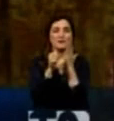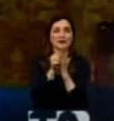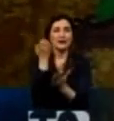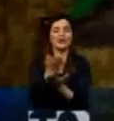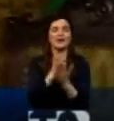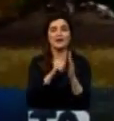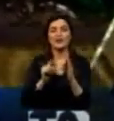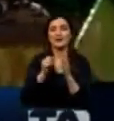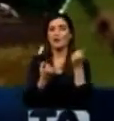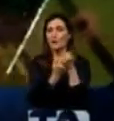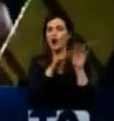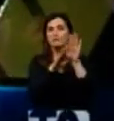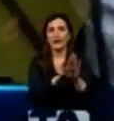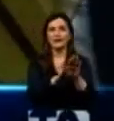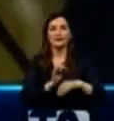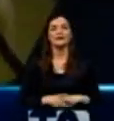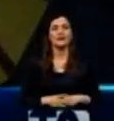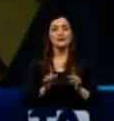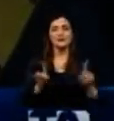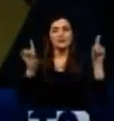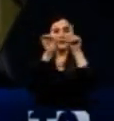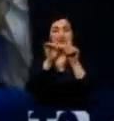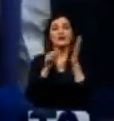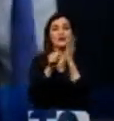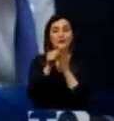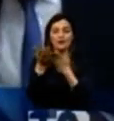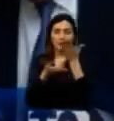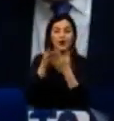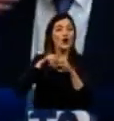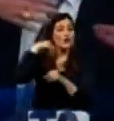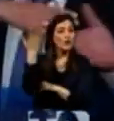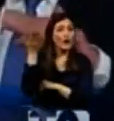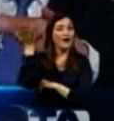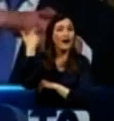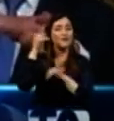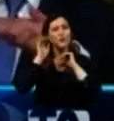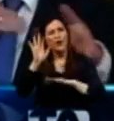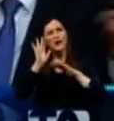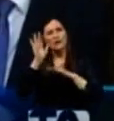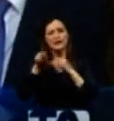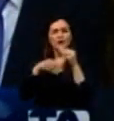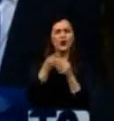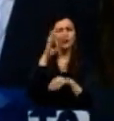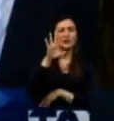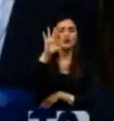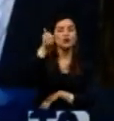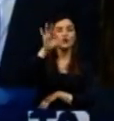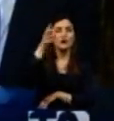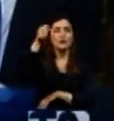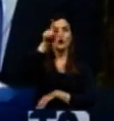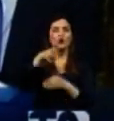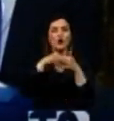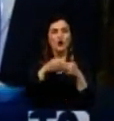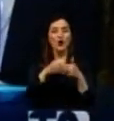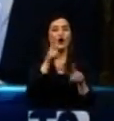y Finanzas. Recordemos, según los datos del Ministerio de Comercio Exterior, que en enero pasado se comprometieron inversiones por 519 millones de dólares